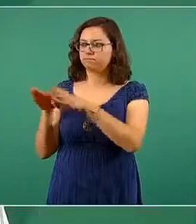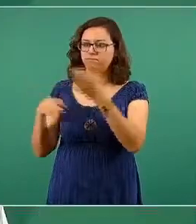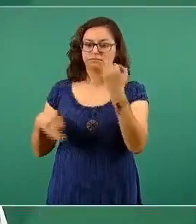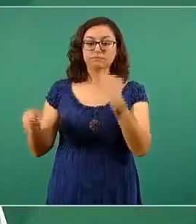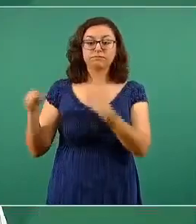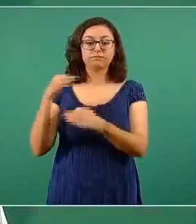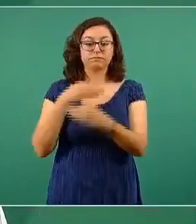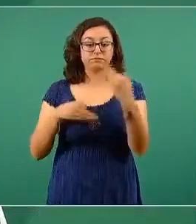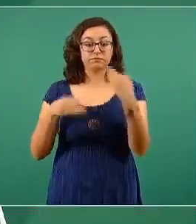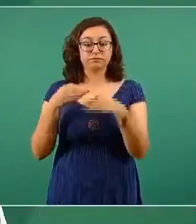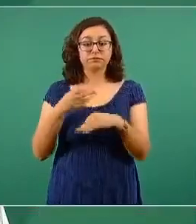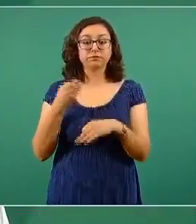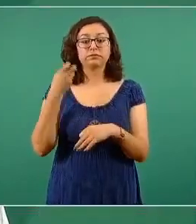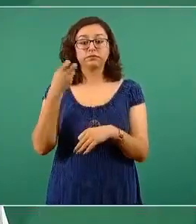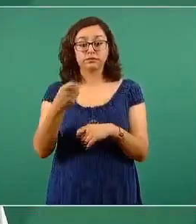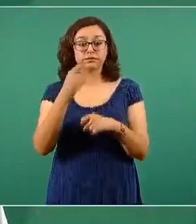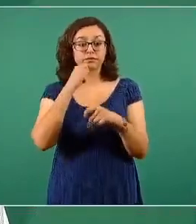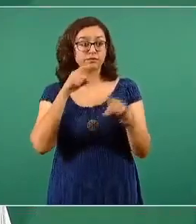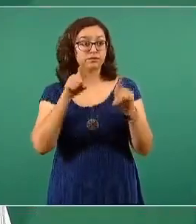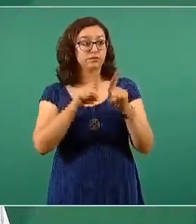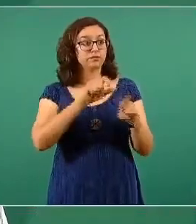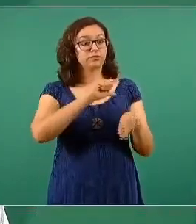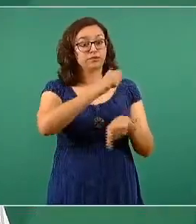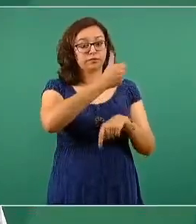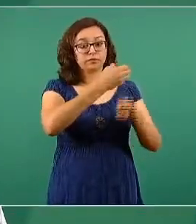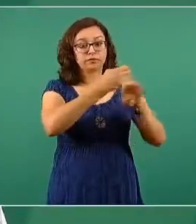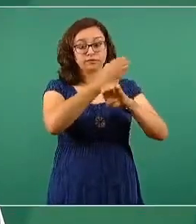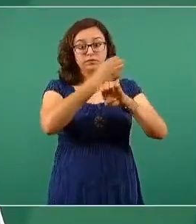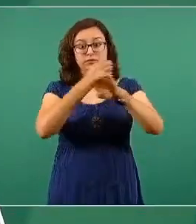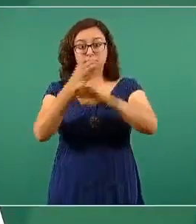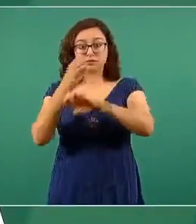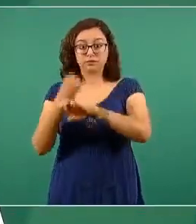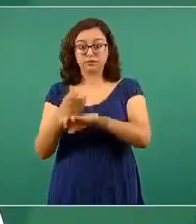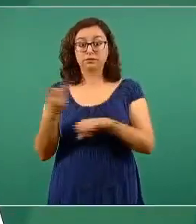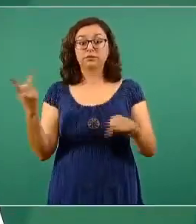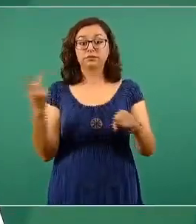entonces representa y está sucediendo en otras entidades que la aplicación de